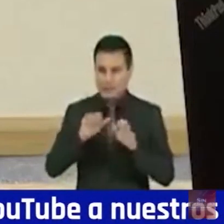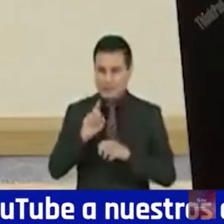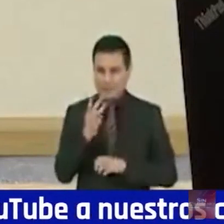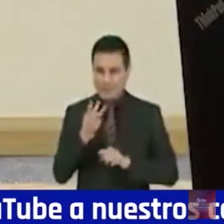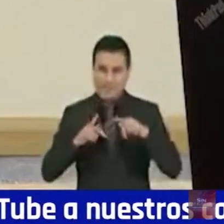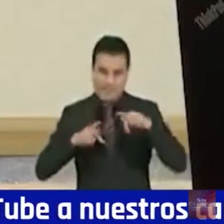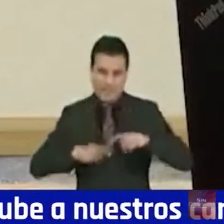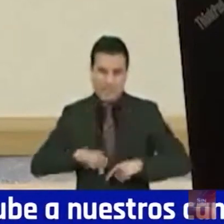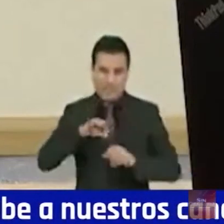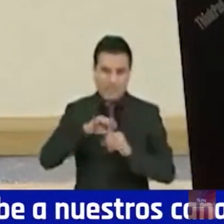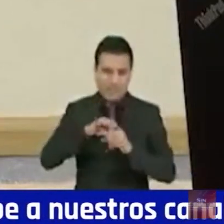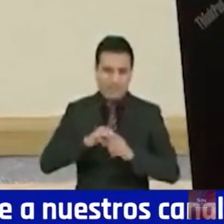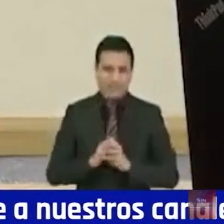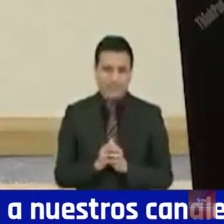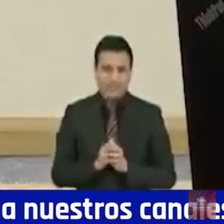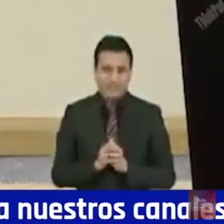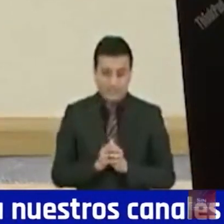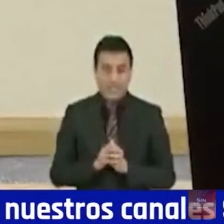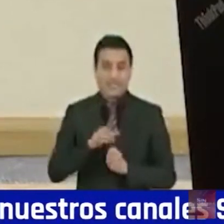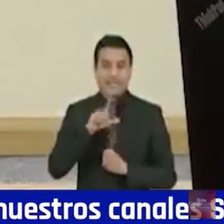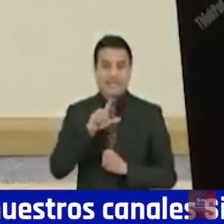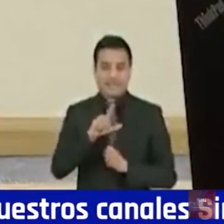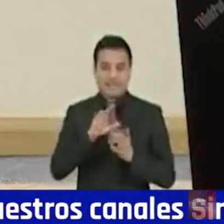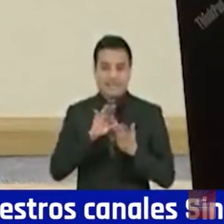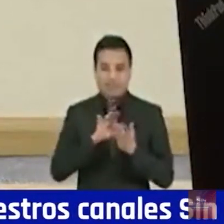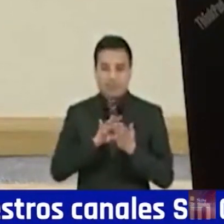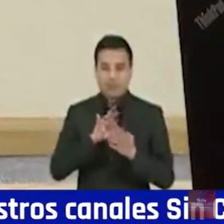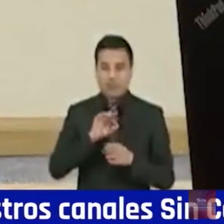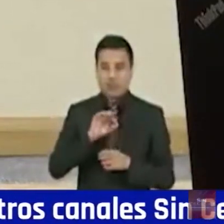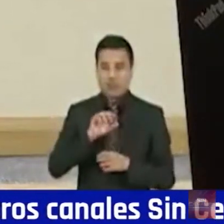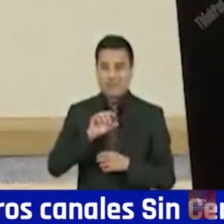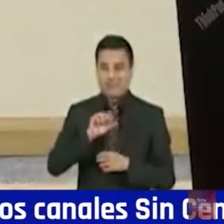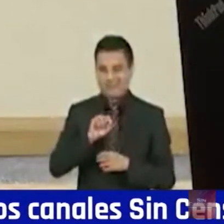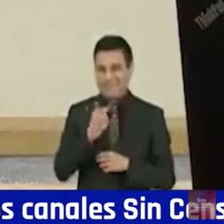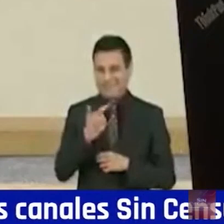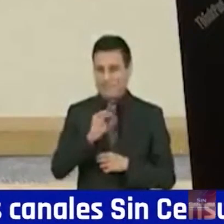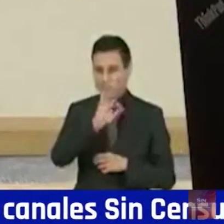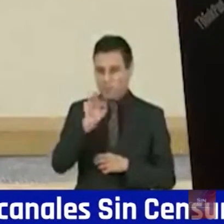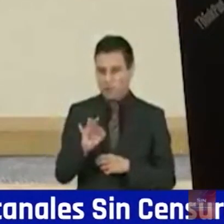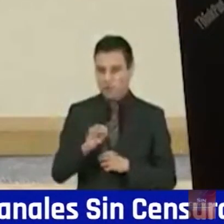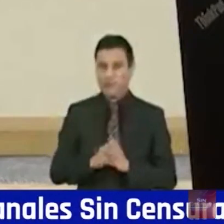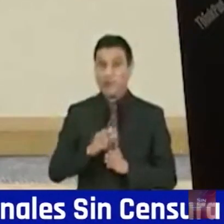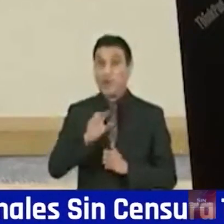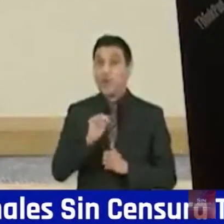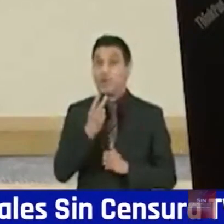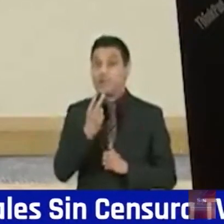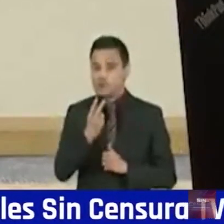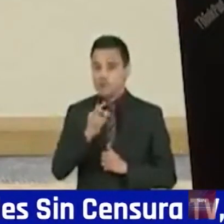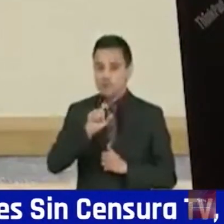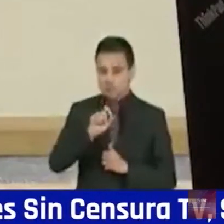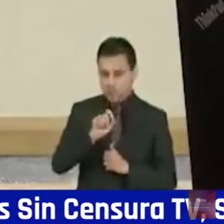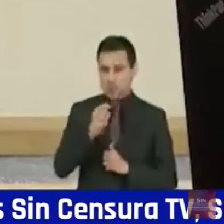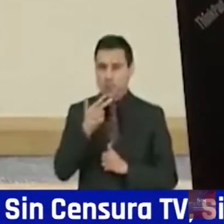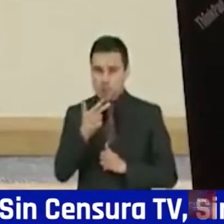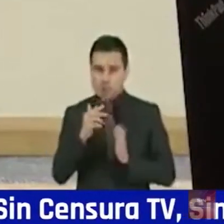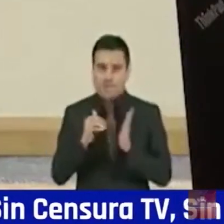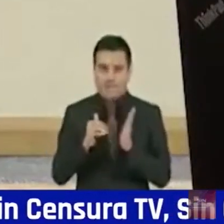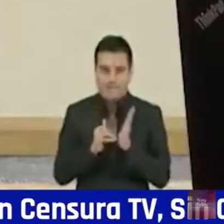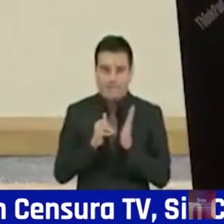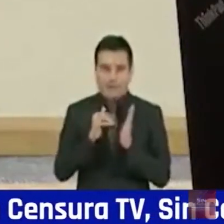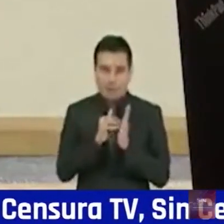16.502.633 electores, que corresponden al 17.77% de los 92.8